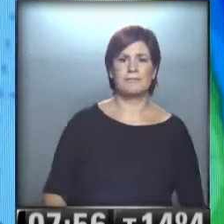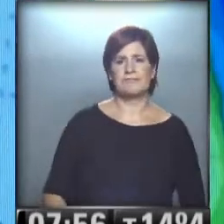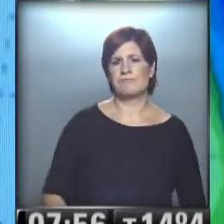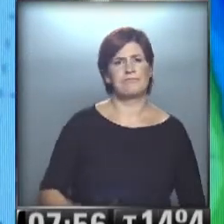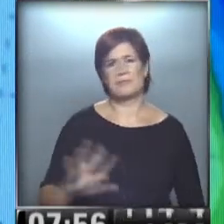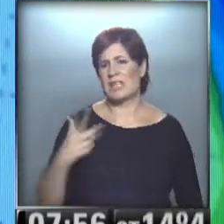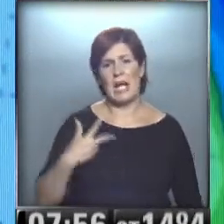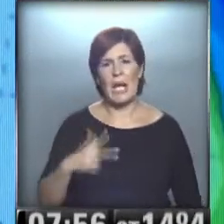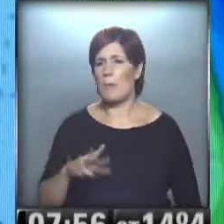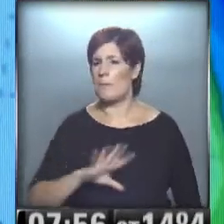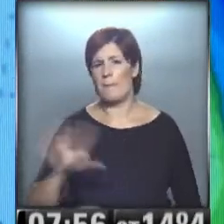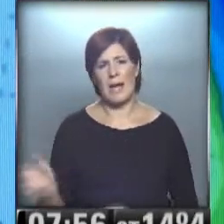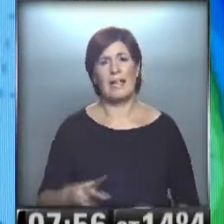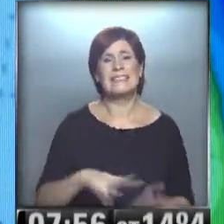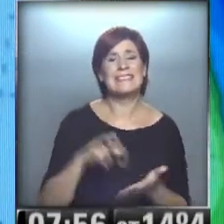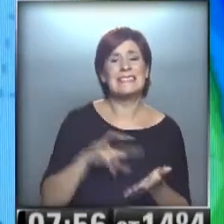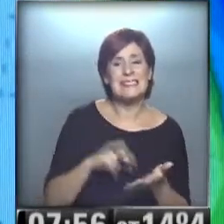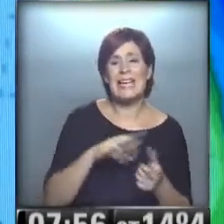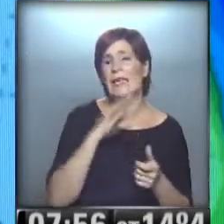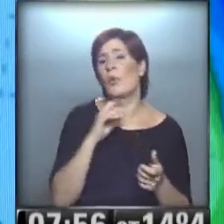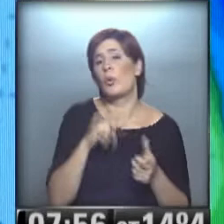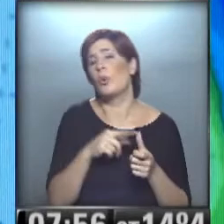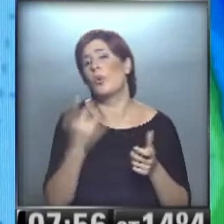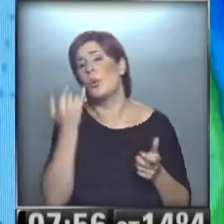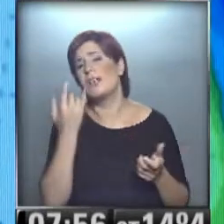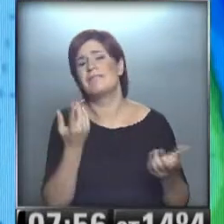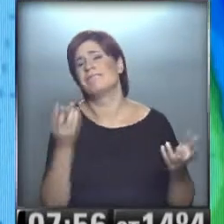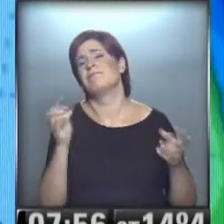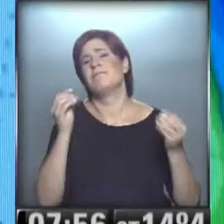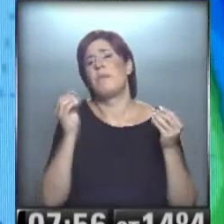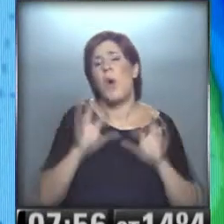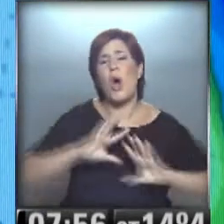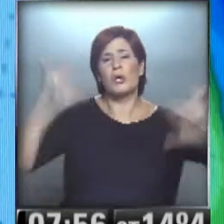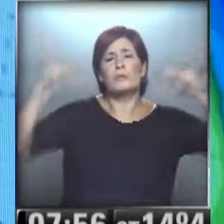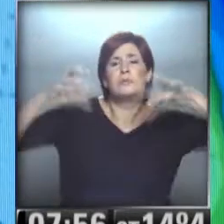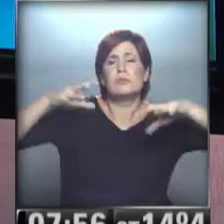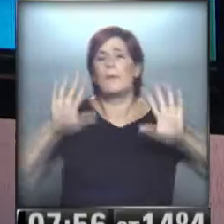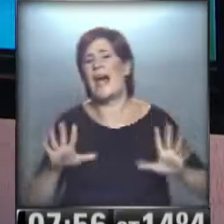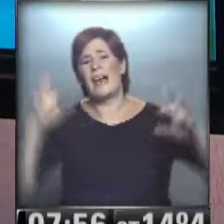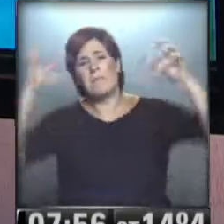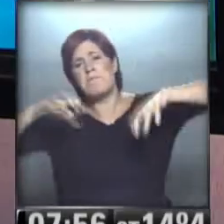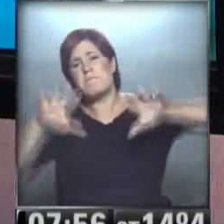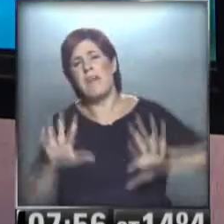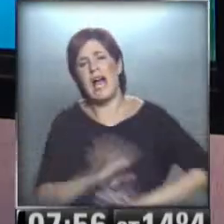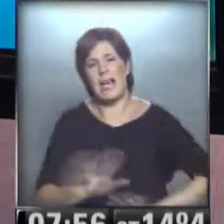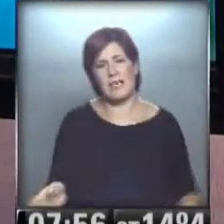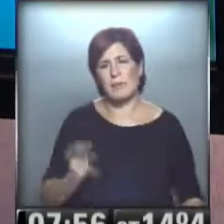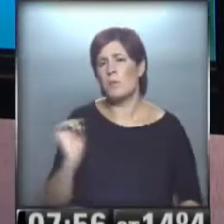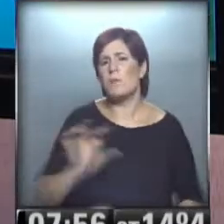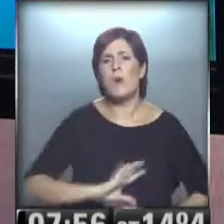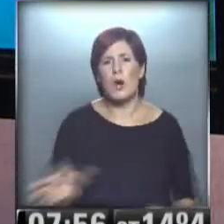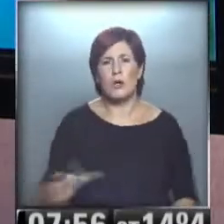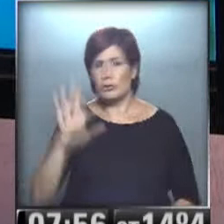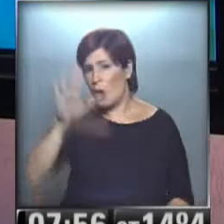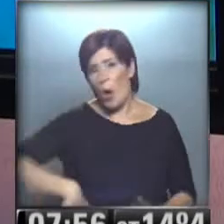muy aislado en Salta, en Jujuy, en forma de chaparrón, de tipo muy aislado, como les decía recién. El resto del país lo vemos todo